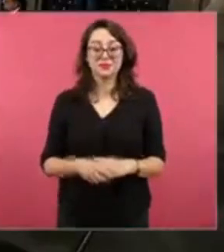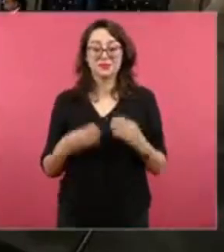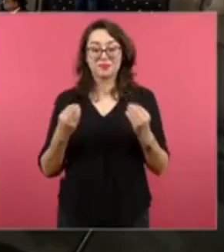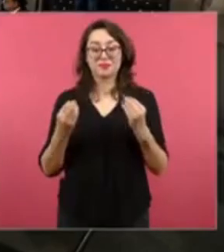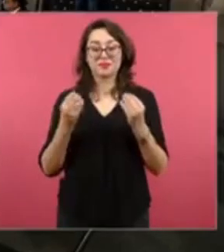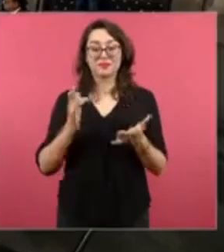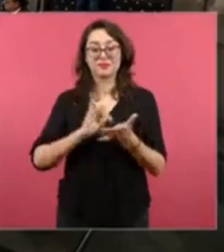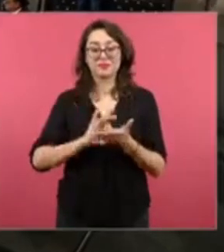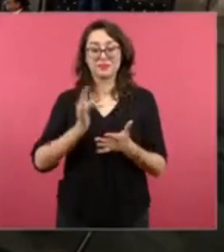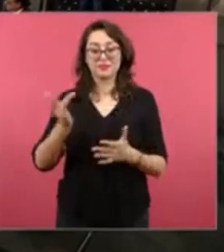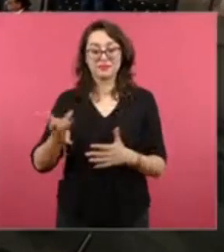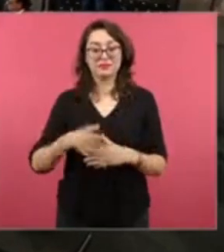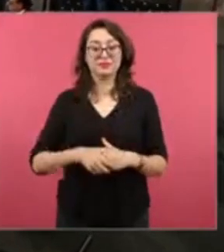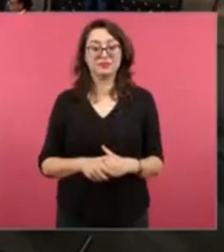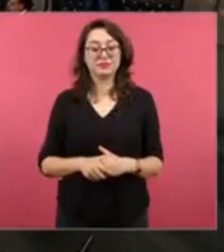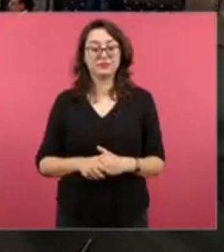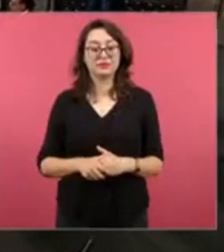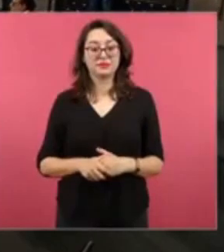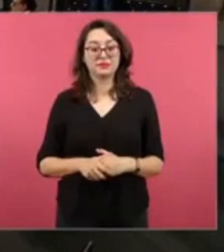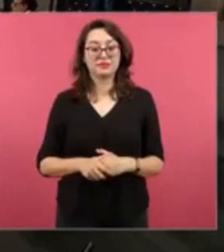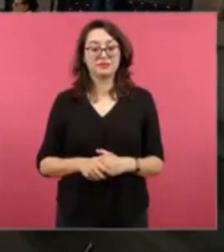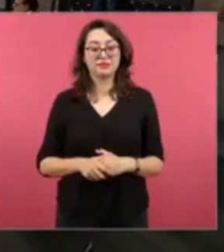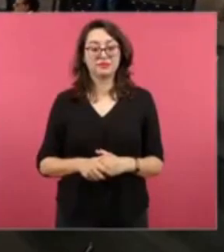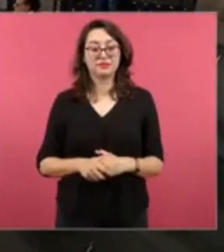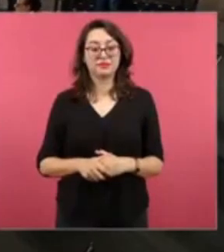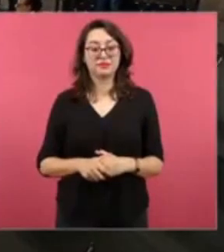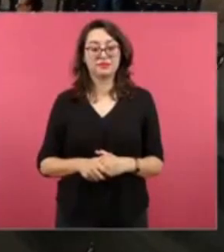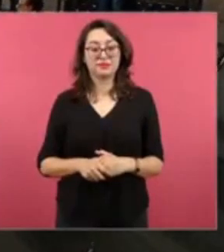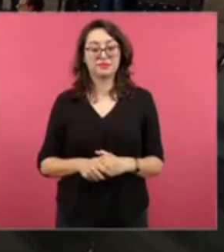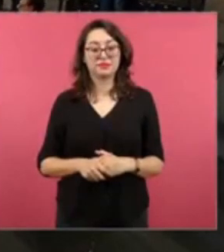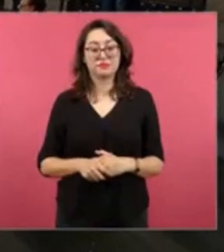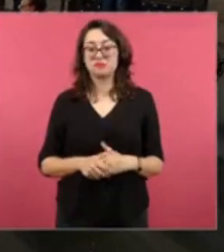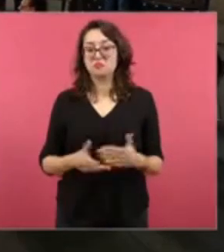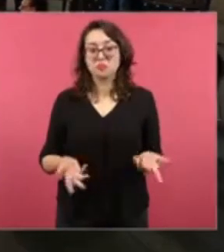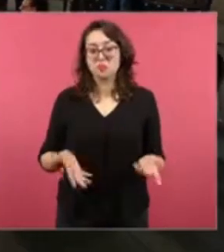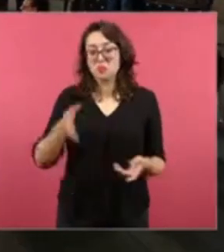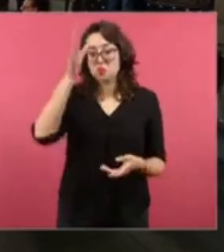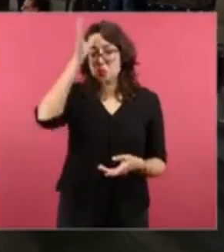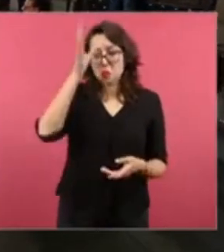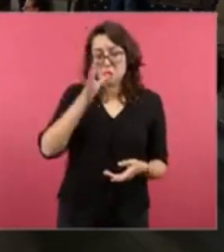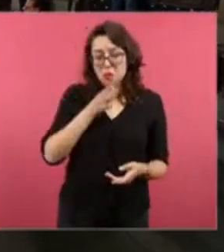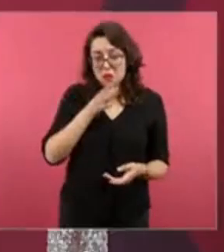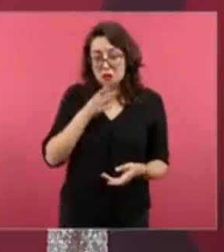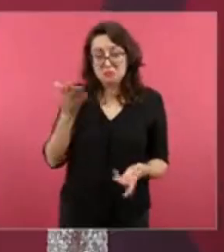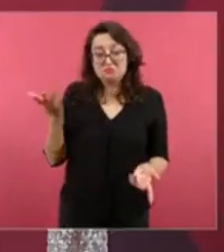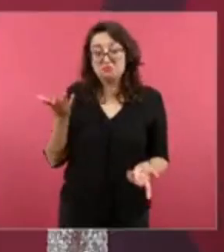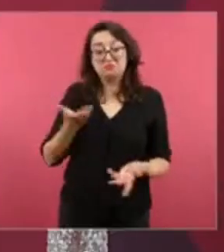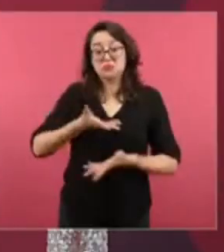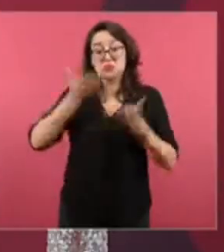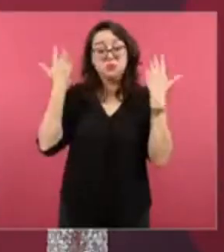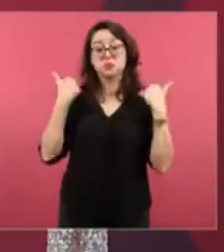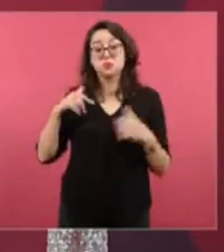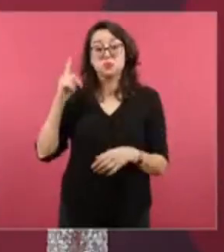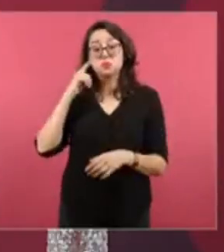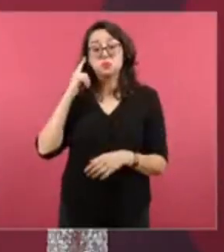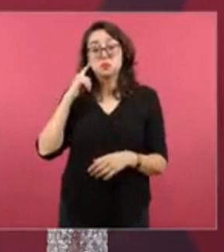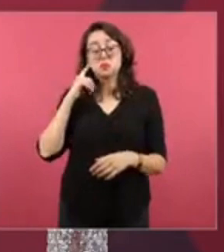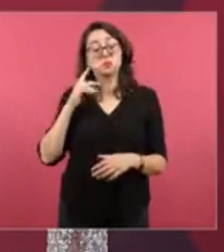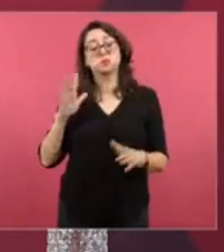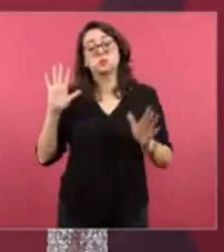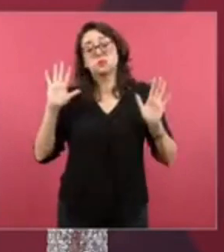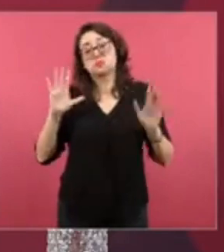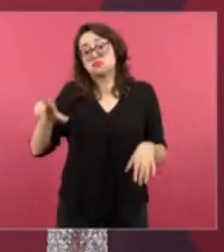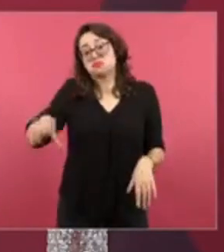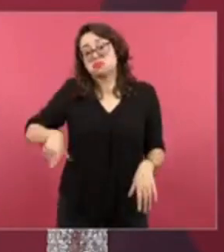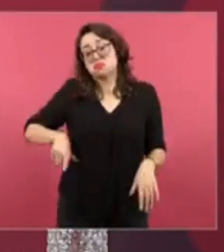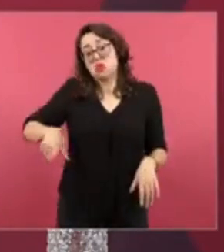Muchas gracias. No tenía noticias de que Coahuila dije nada, pero finalmente es decisión. Vamos